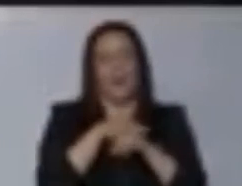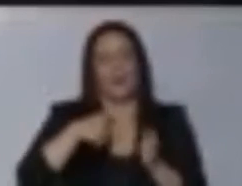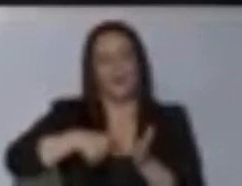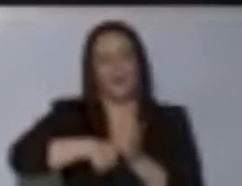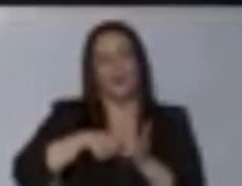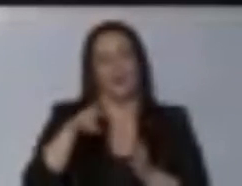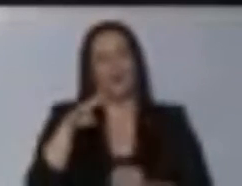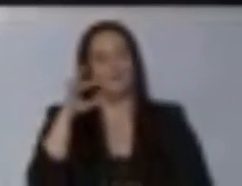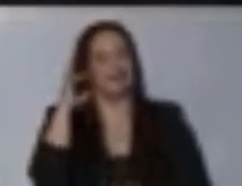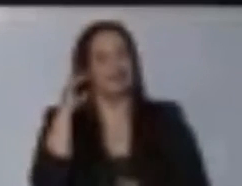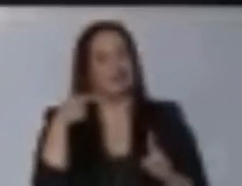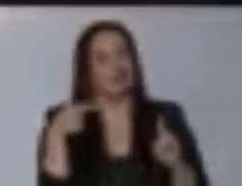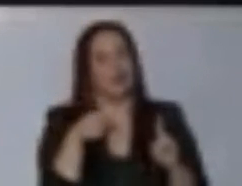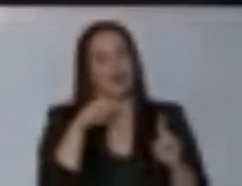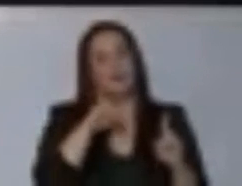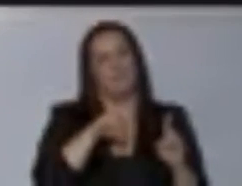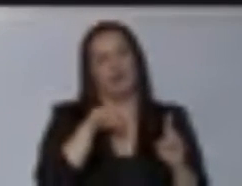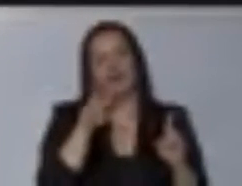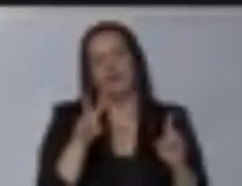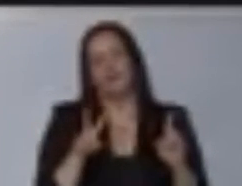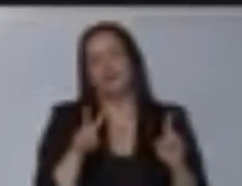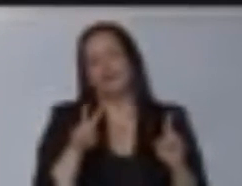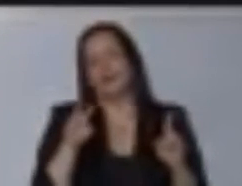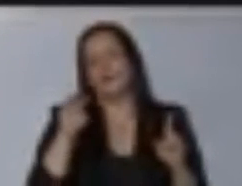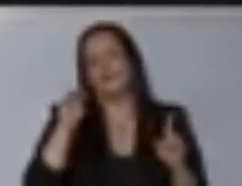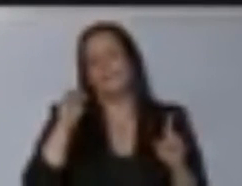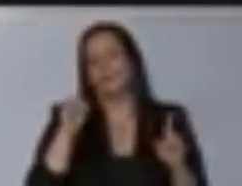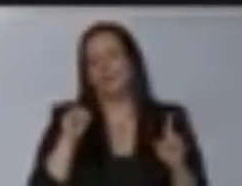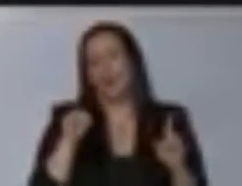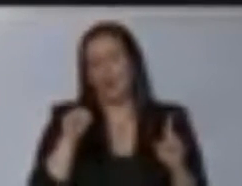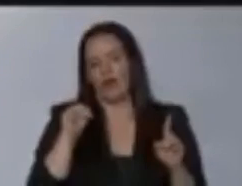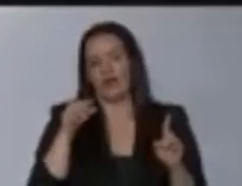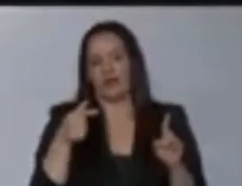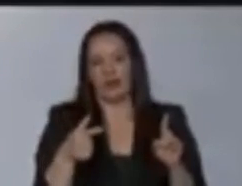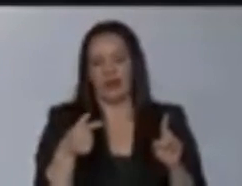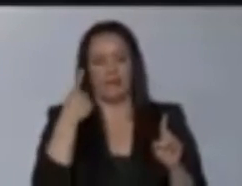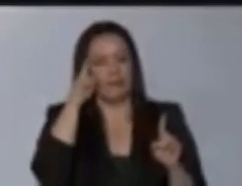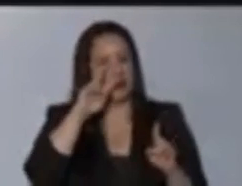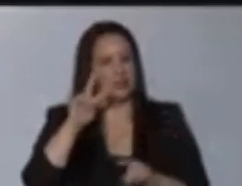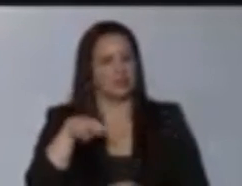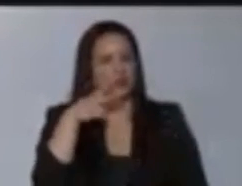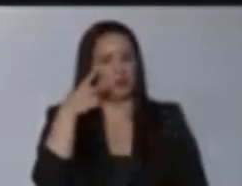compañera doña mari hábitat monje y granados para la segunda secretaria